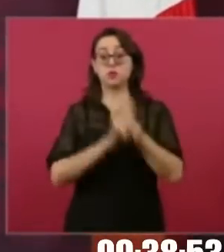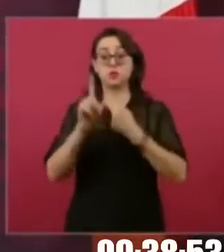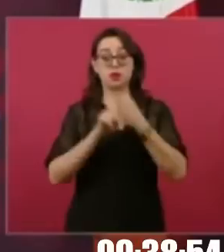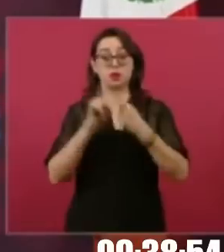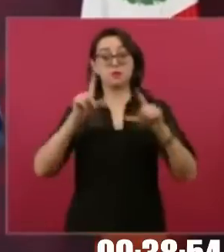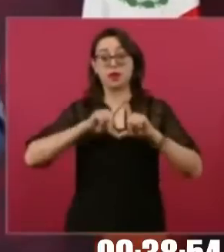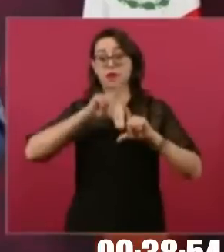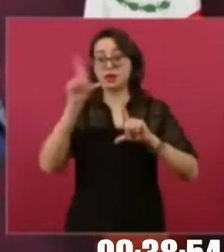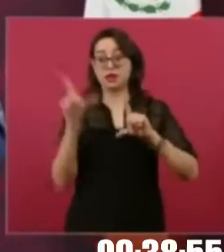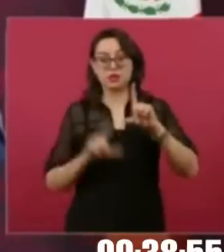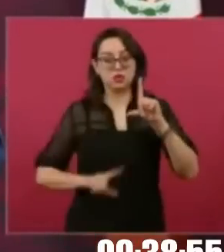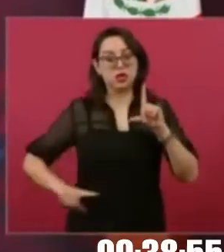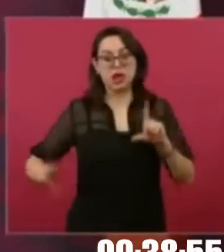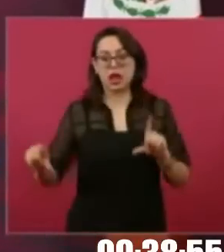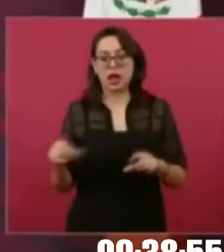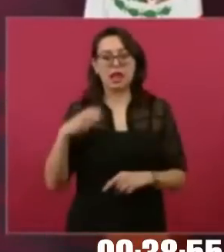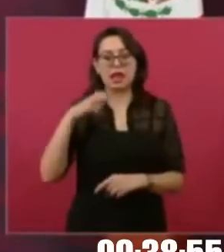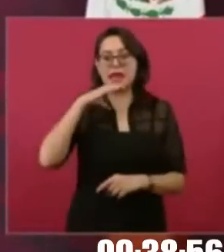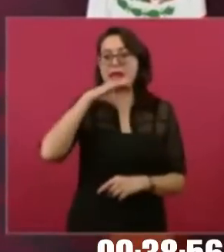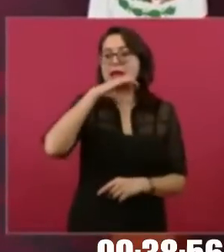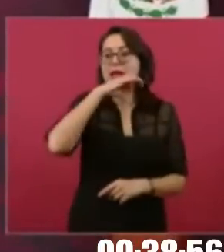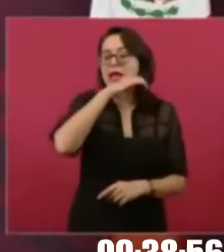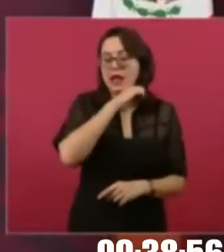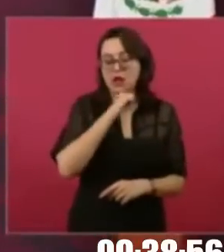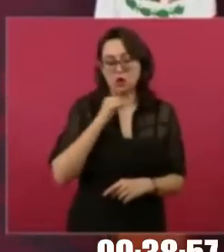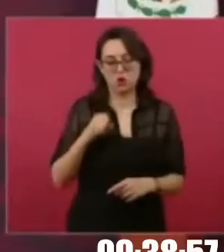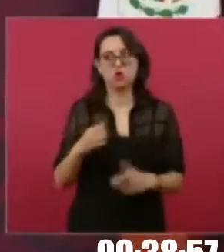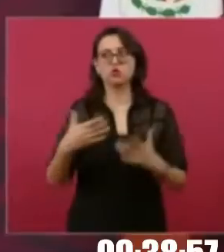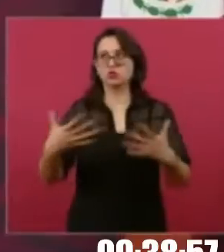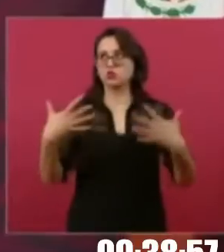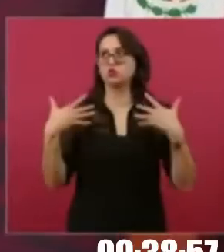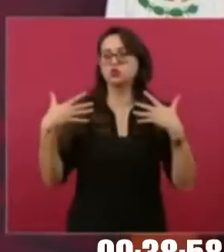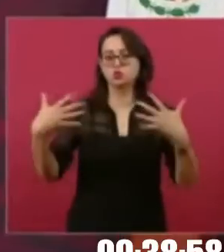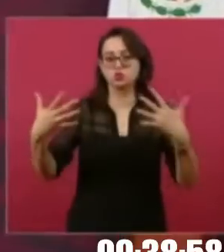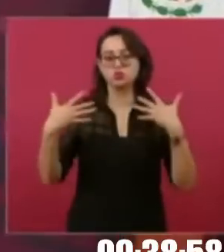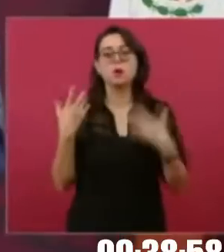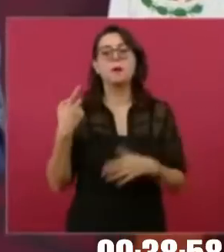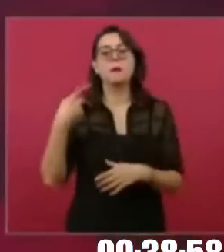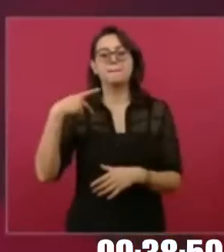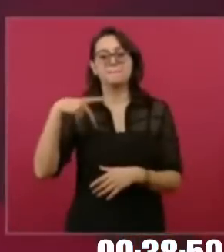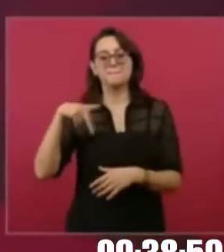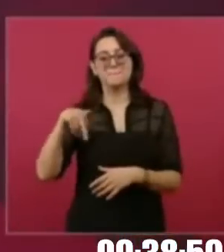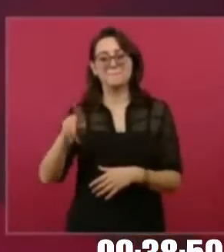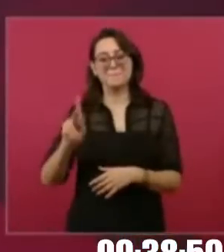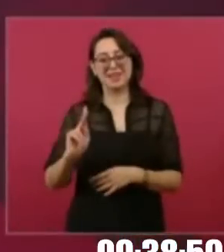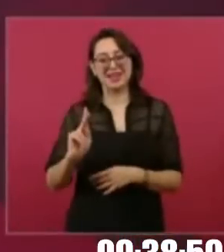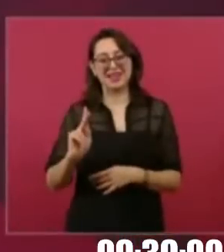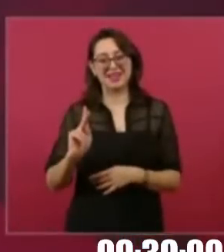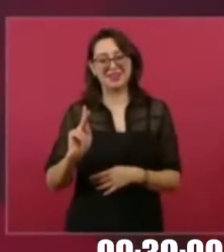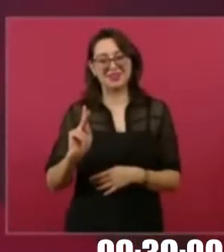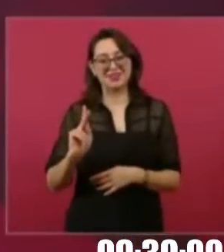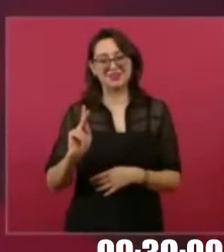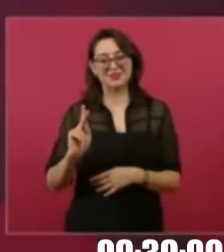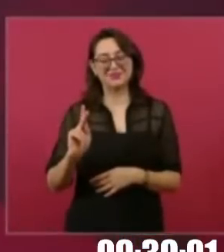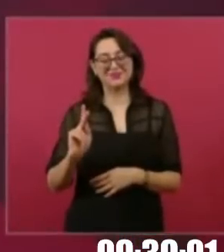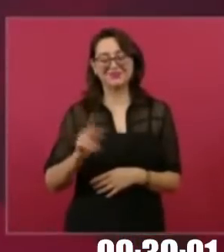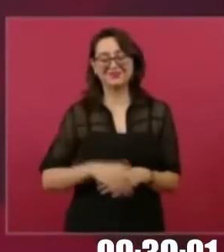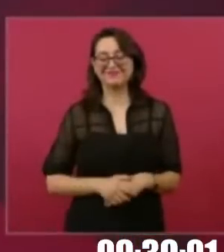no es para Consuelo pero este todavía falta este